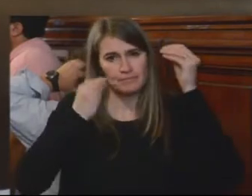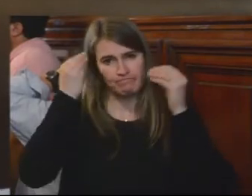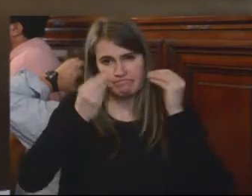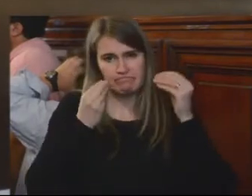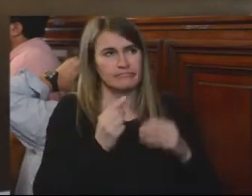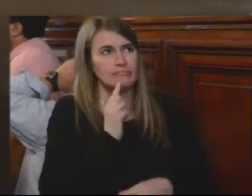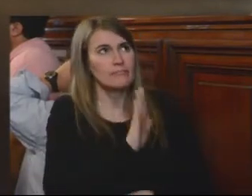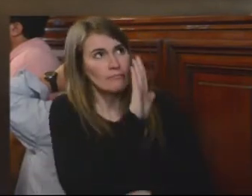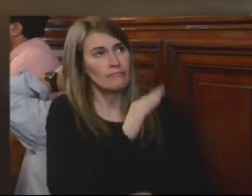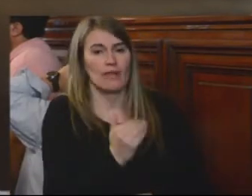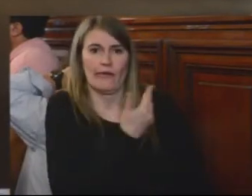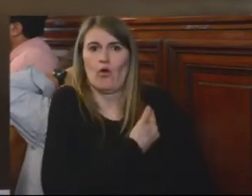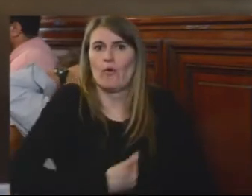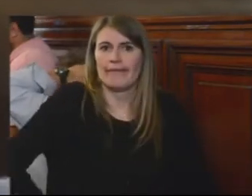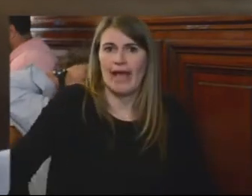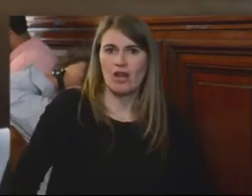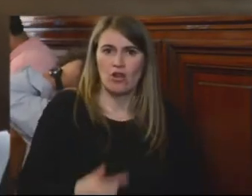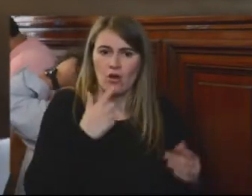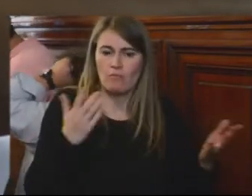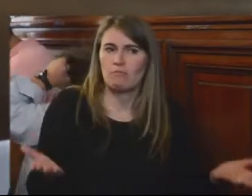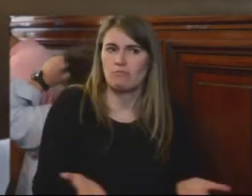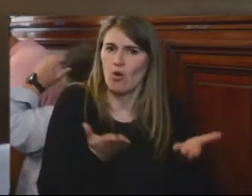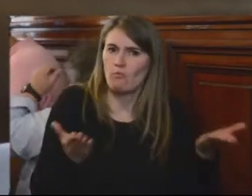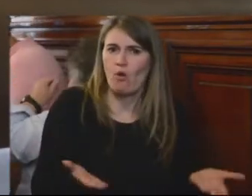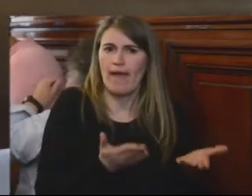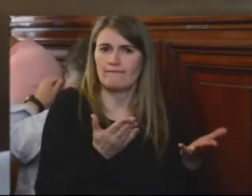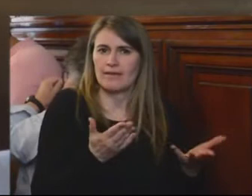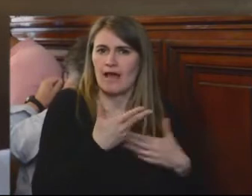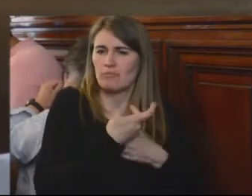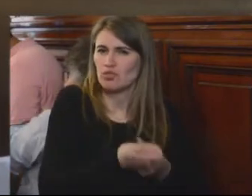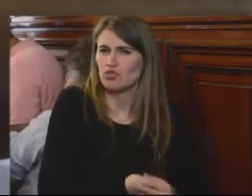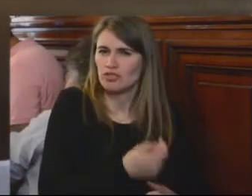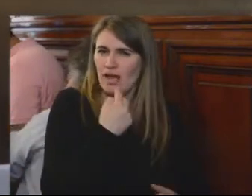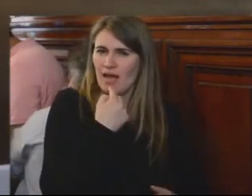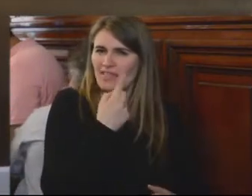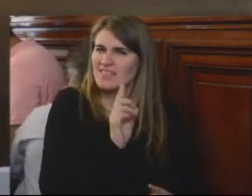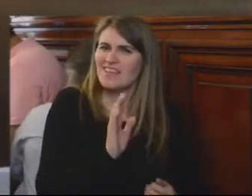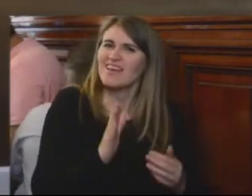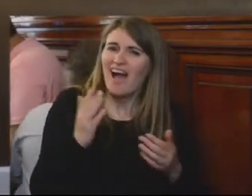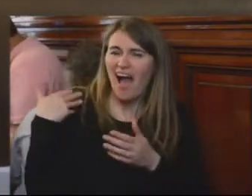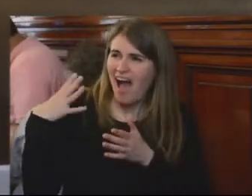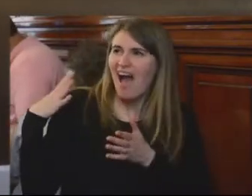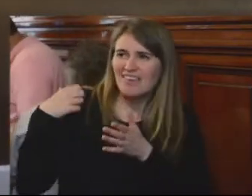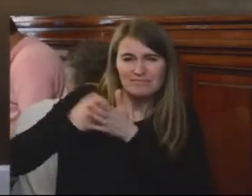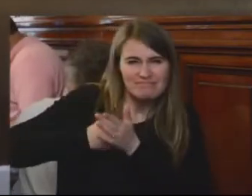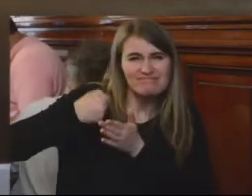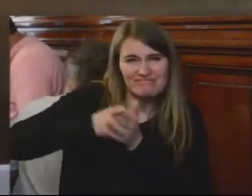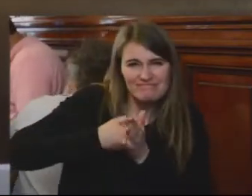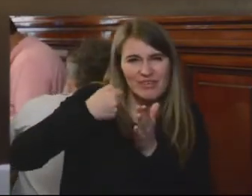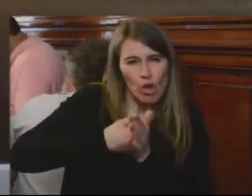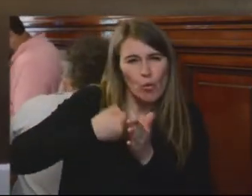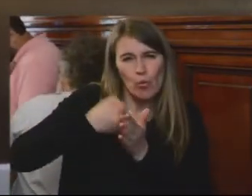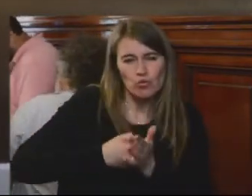altas esferas se promueve abiertamente o solapadamente desandar el camino de recorrido en estos